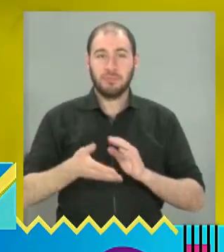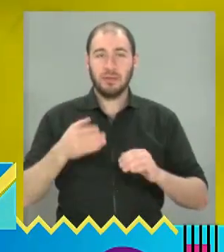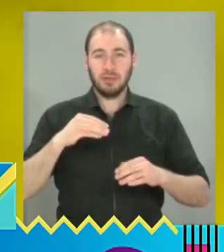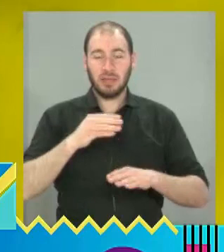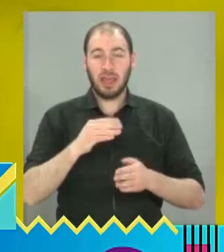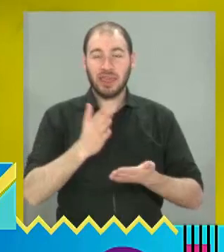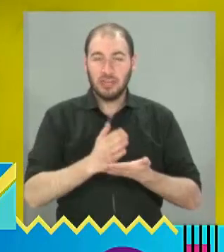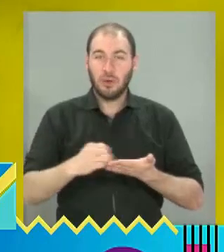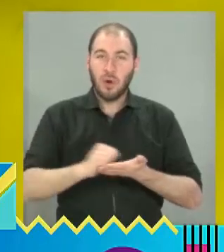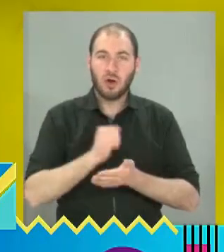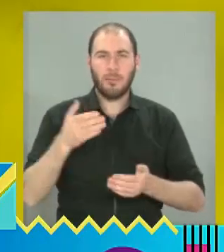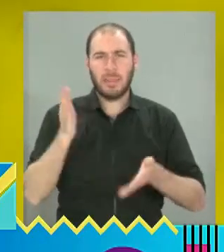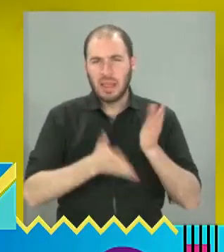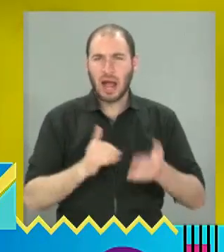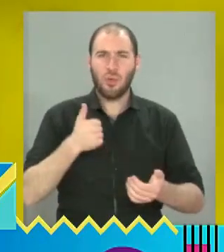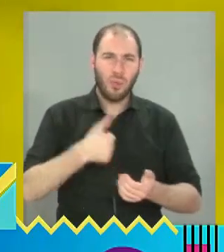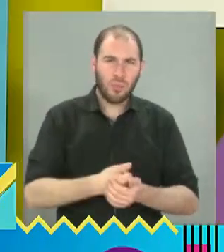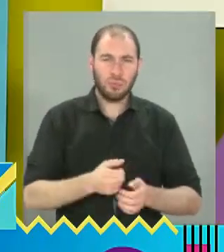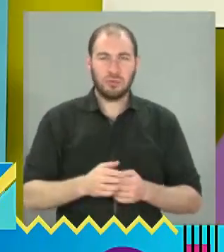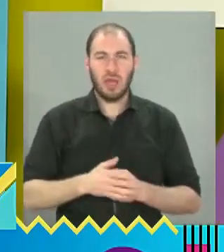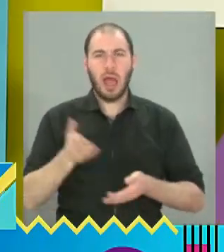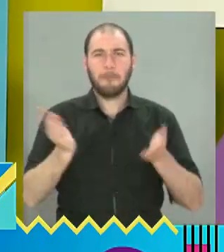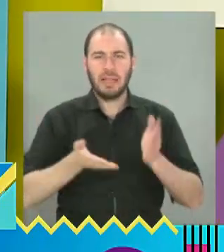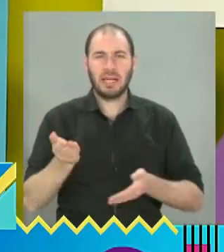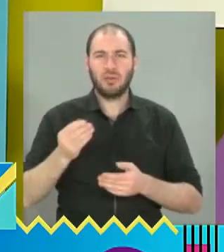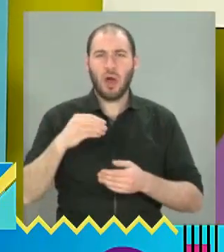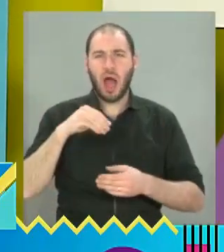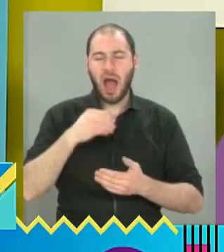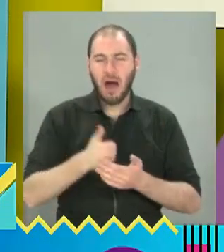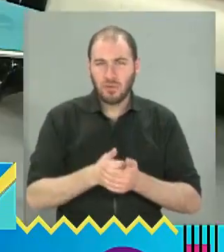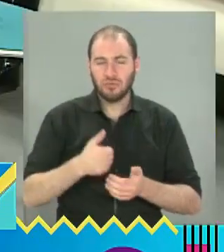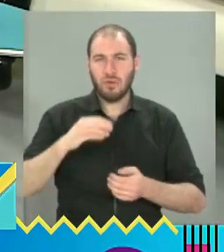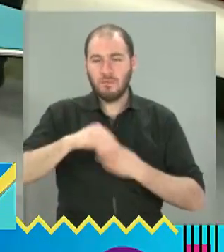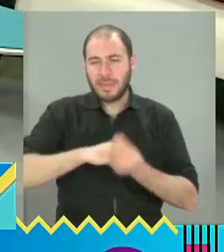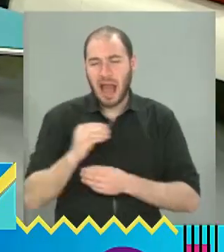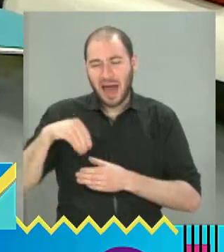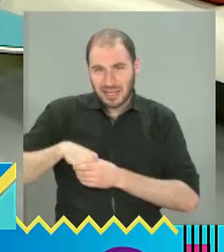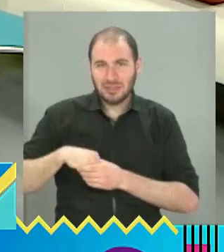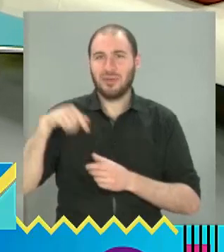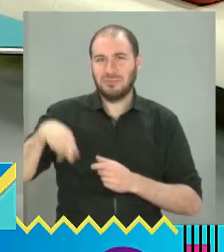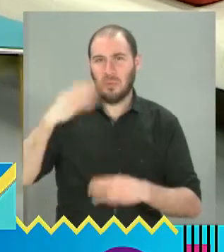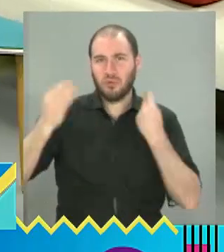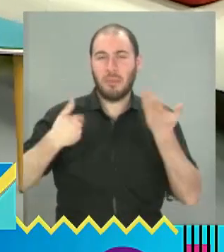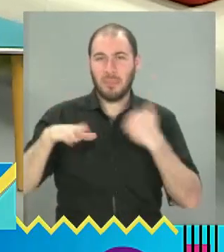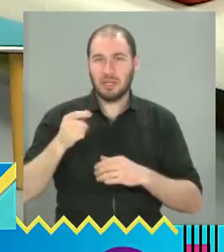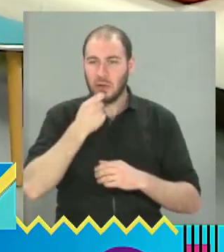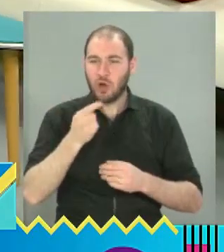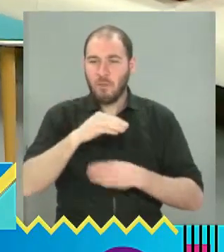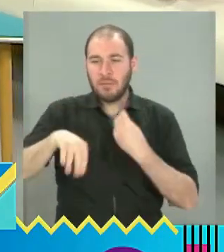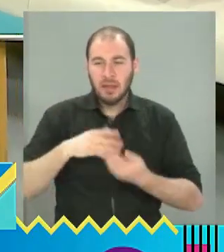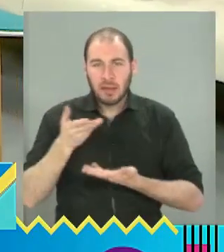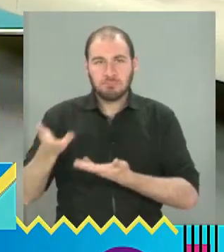de derechos, como maltrato, abuso, sobre todo el maltrato y abuso intrafamiliar, que es el que más preocupa cuando uno va a hacer un abordaje